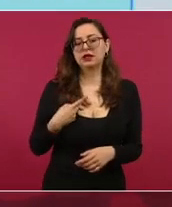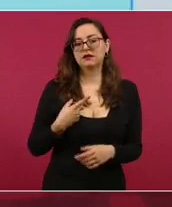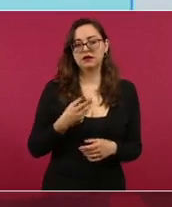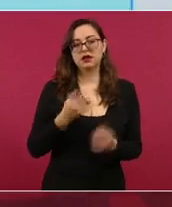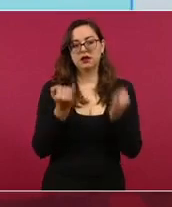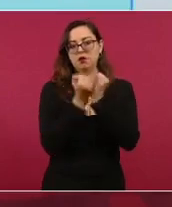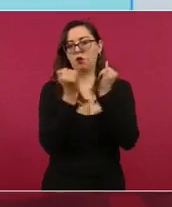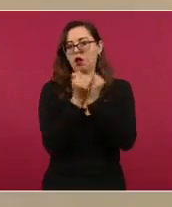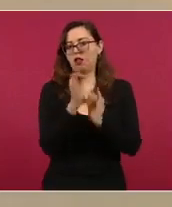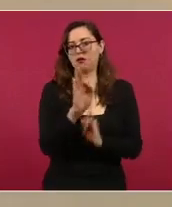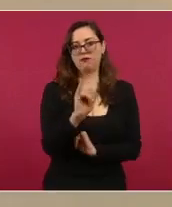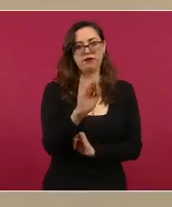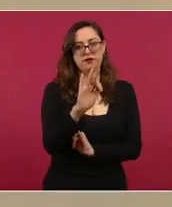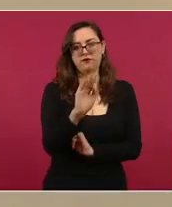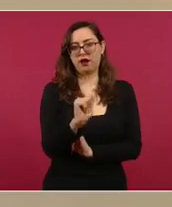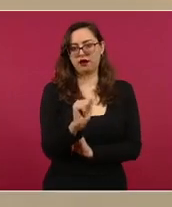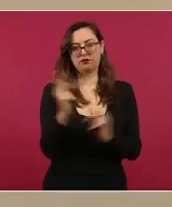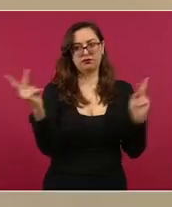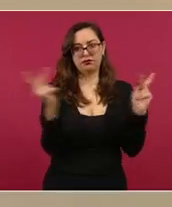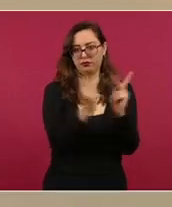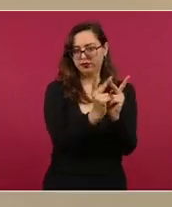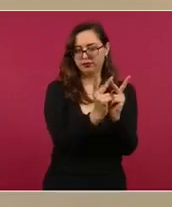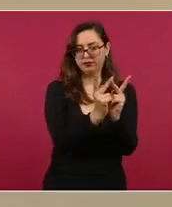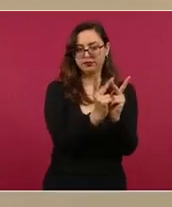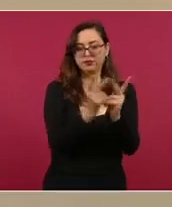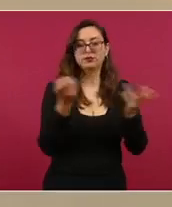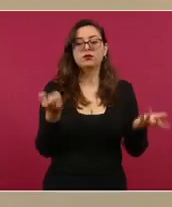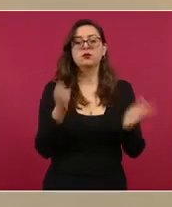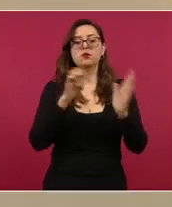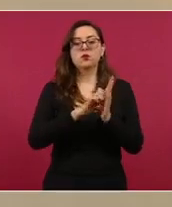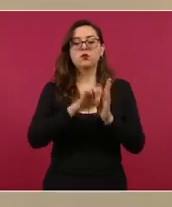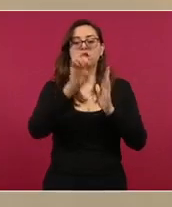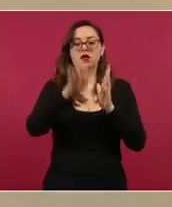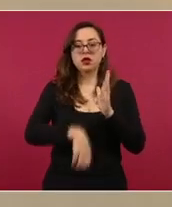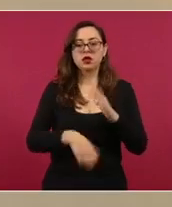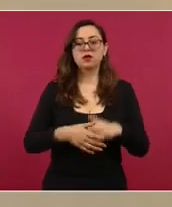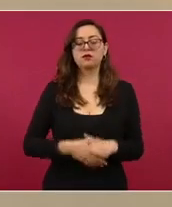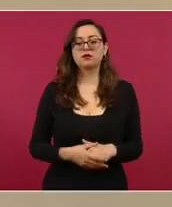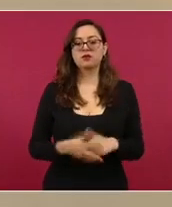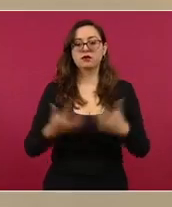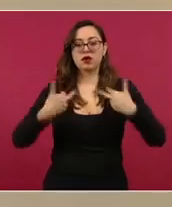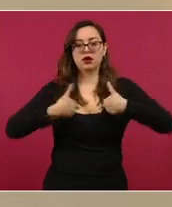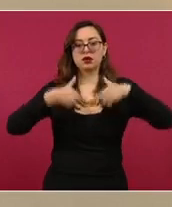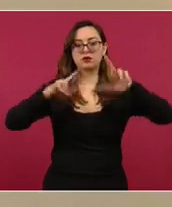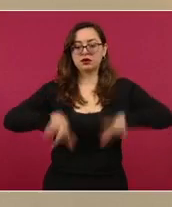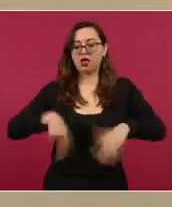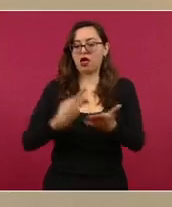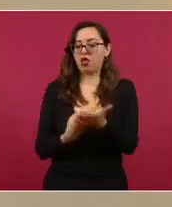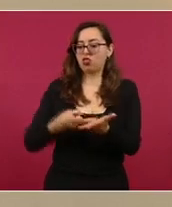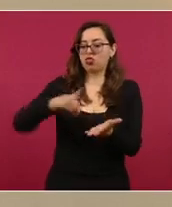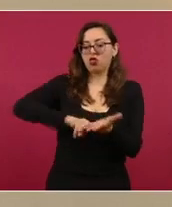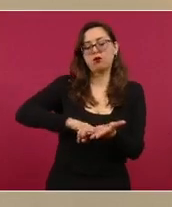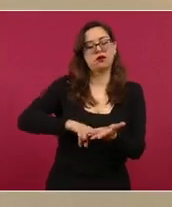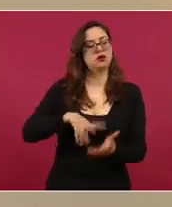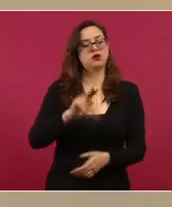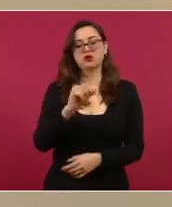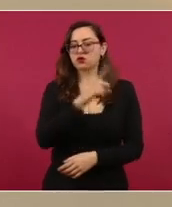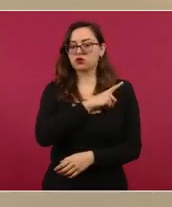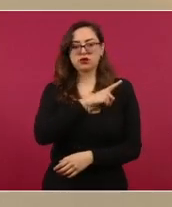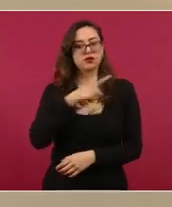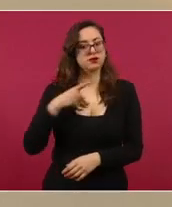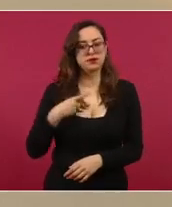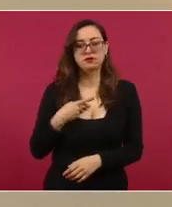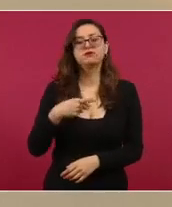FIFA. Entre otras, prohibir la representación dual, que aquí de algún modo se expuso. Es